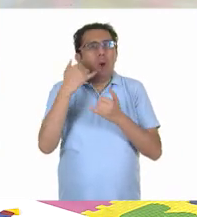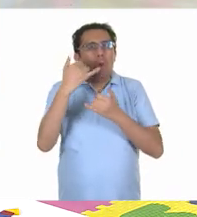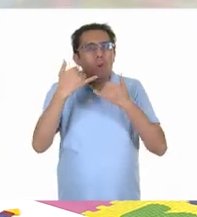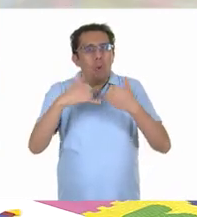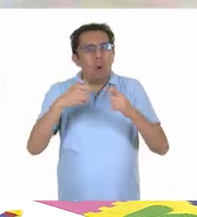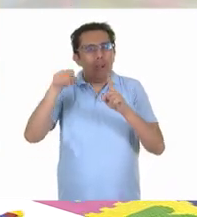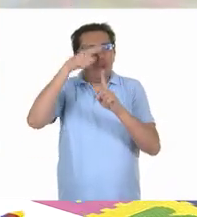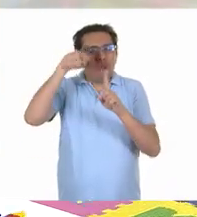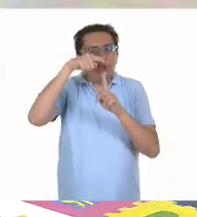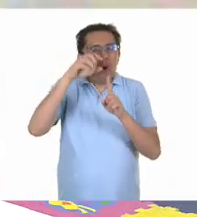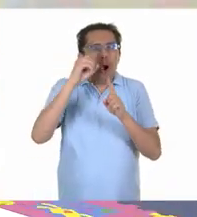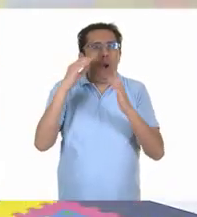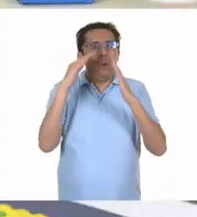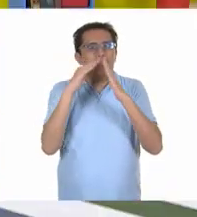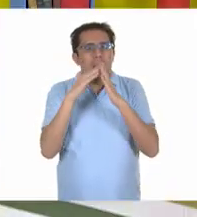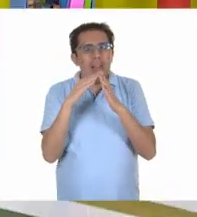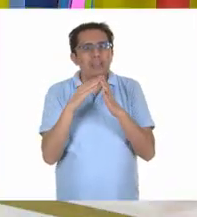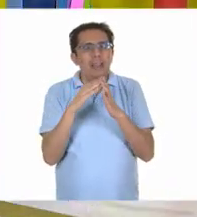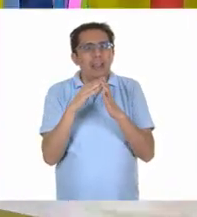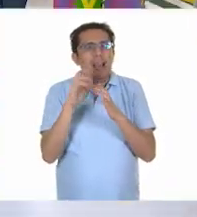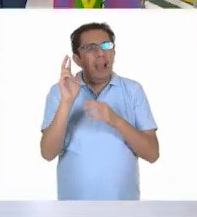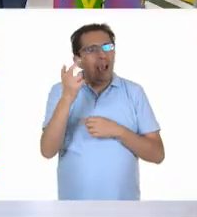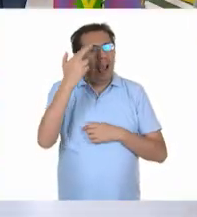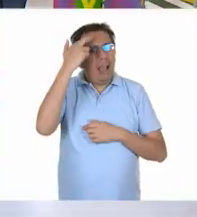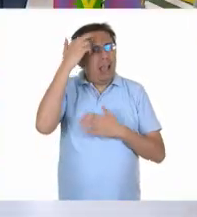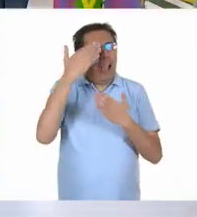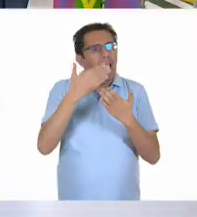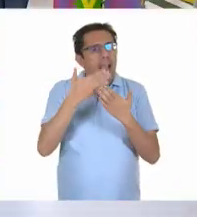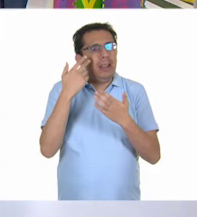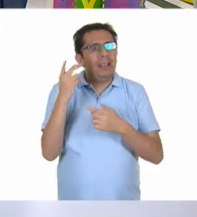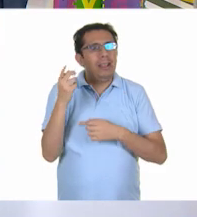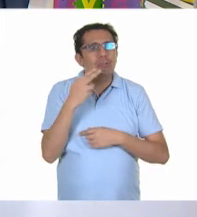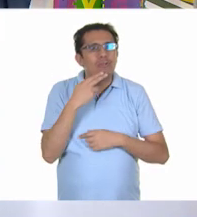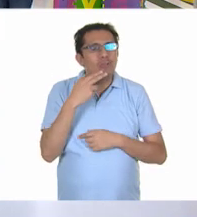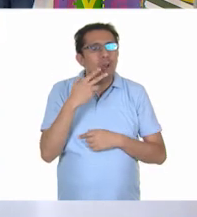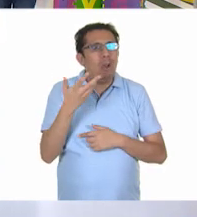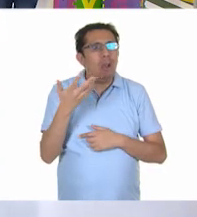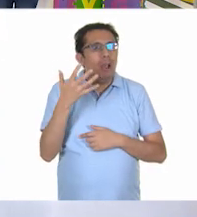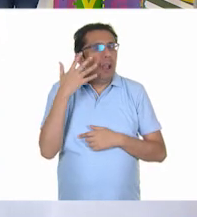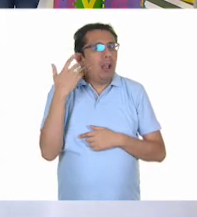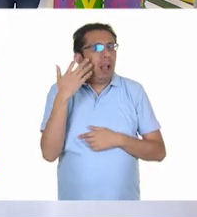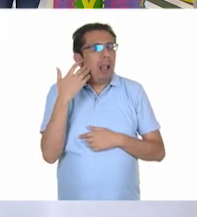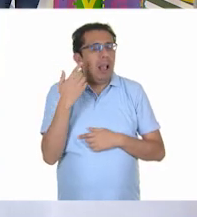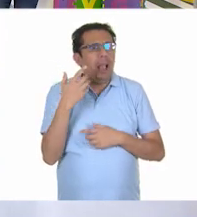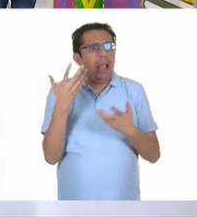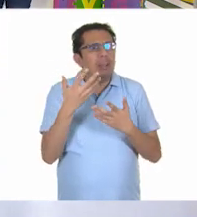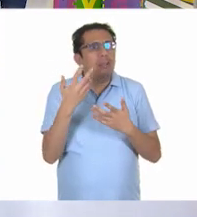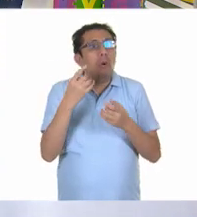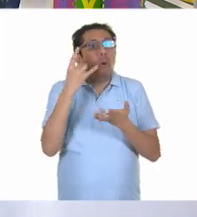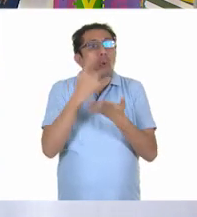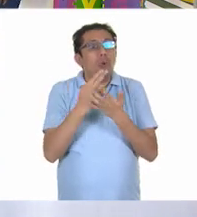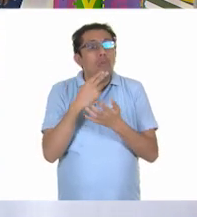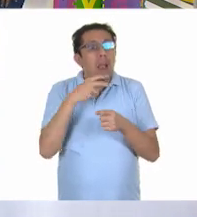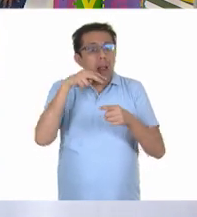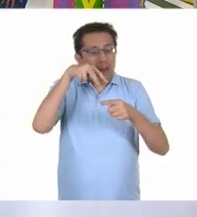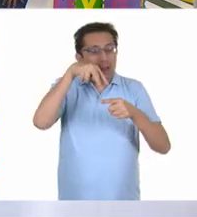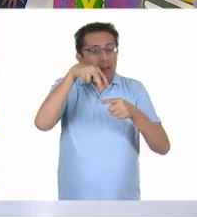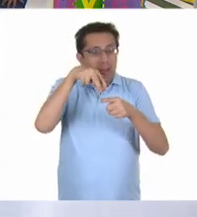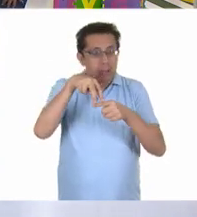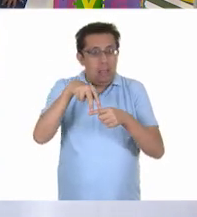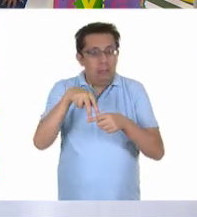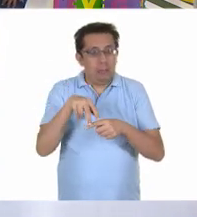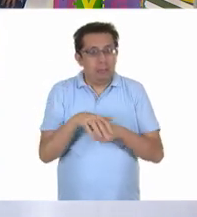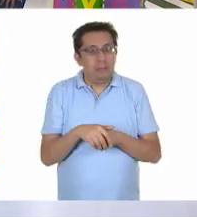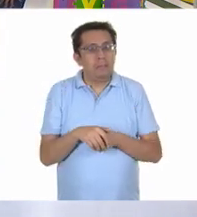barco o un reguilete o una casa, no sé. ¿Y te acuerdas que con el reguilete que utilizó Gato? Para el reguilete utilizó